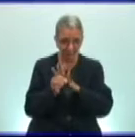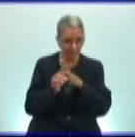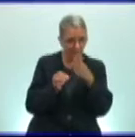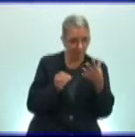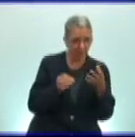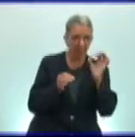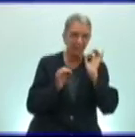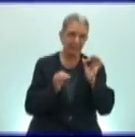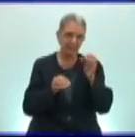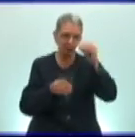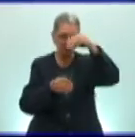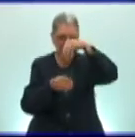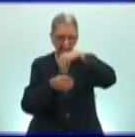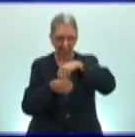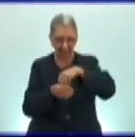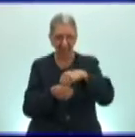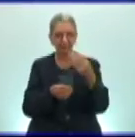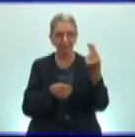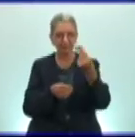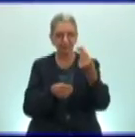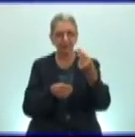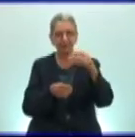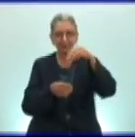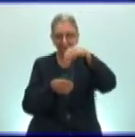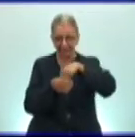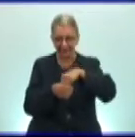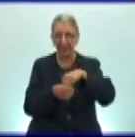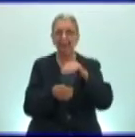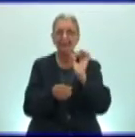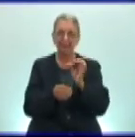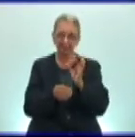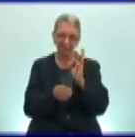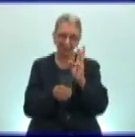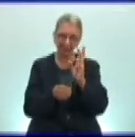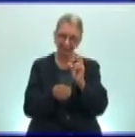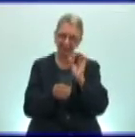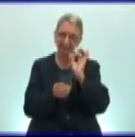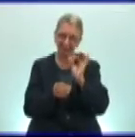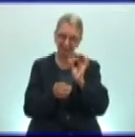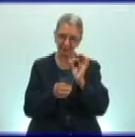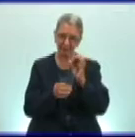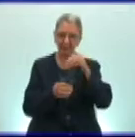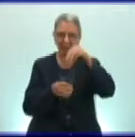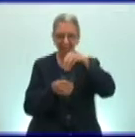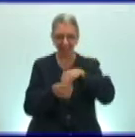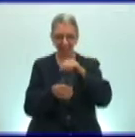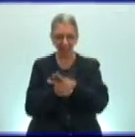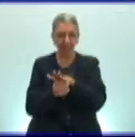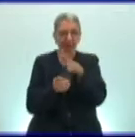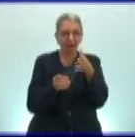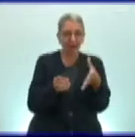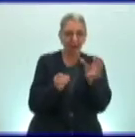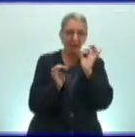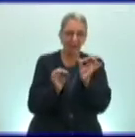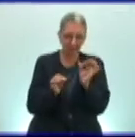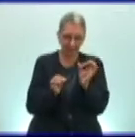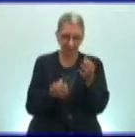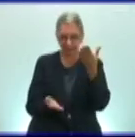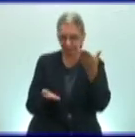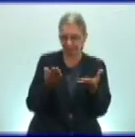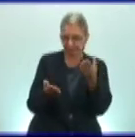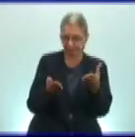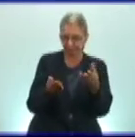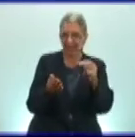Si tienen 12 protones en su núcleo, tienen que tener 12 electrones en su envoltura, es decir, que tienen la misma cantidad de